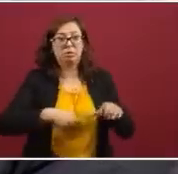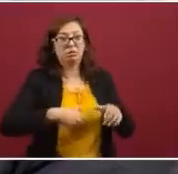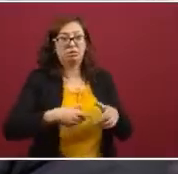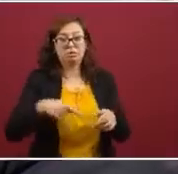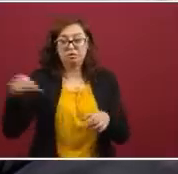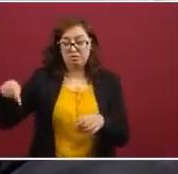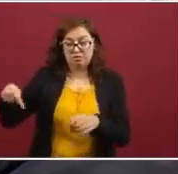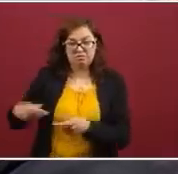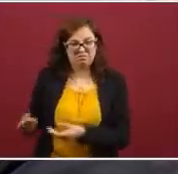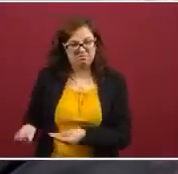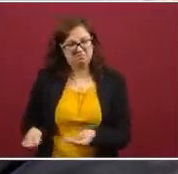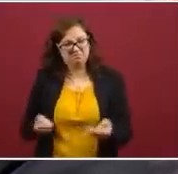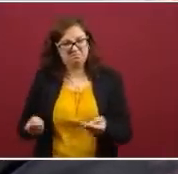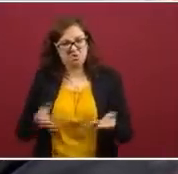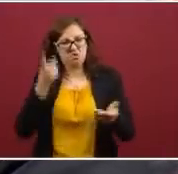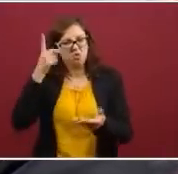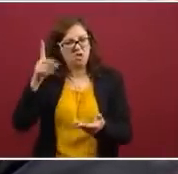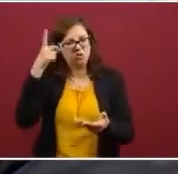todo el potencial petrolero.